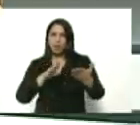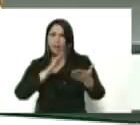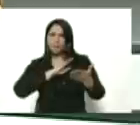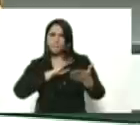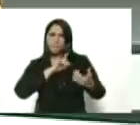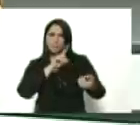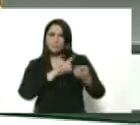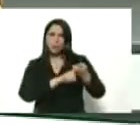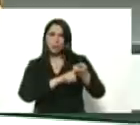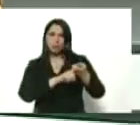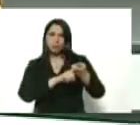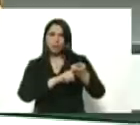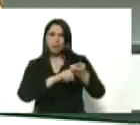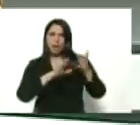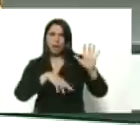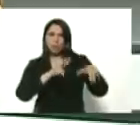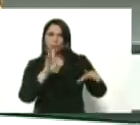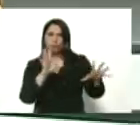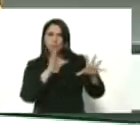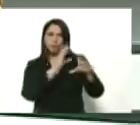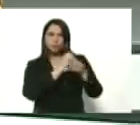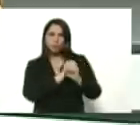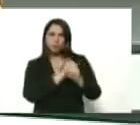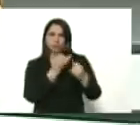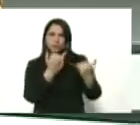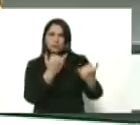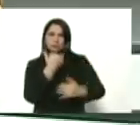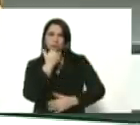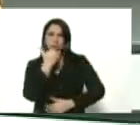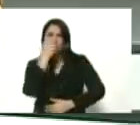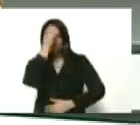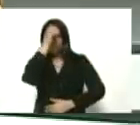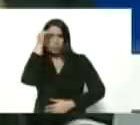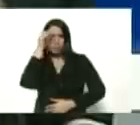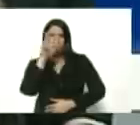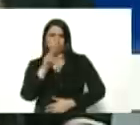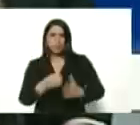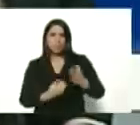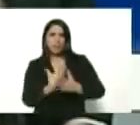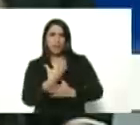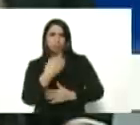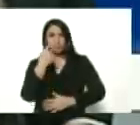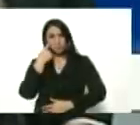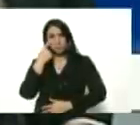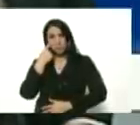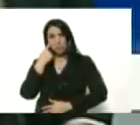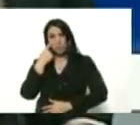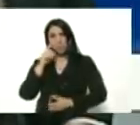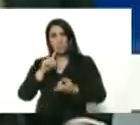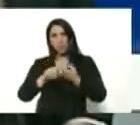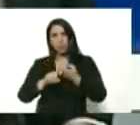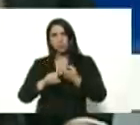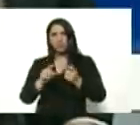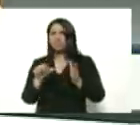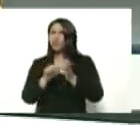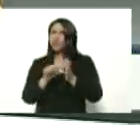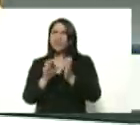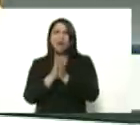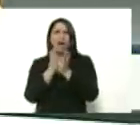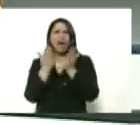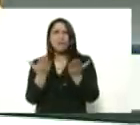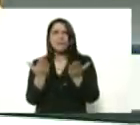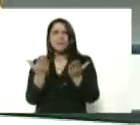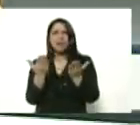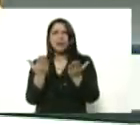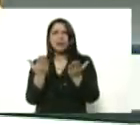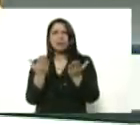las 12 de la noche ya, siendo domingo 3 de mayo. Mira, Silvia, ¿dónde abre la Biblia? Y la Biblia